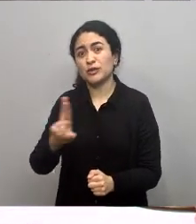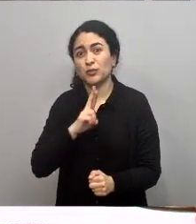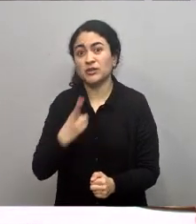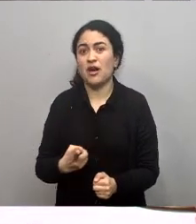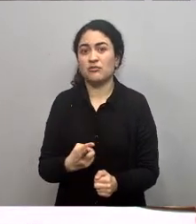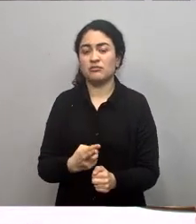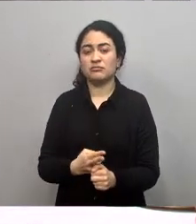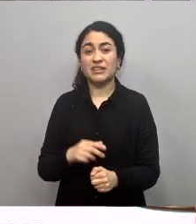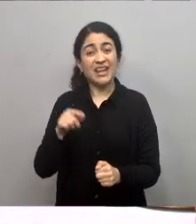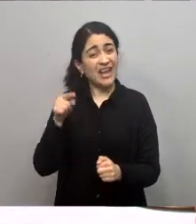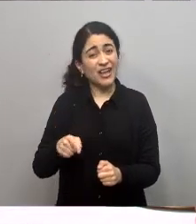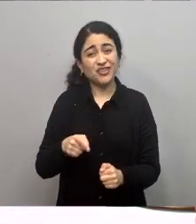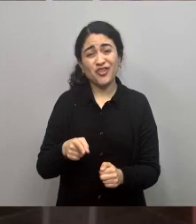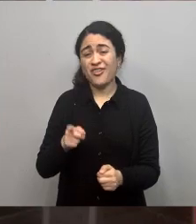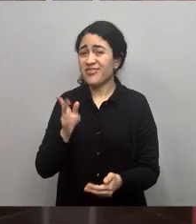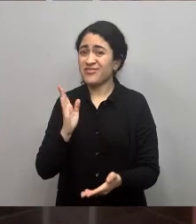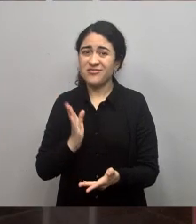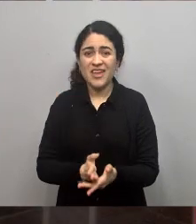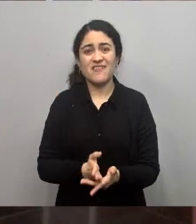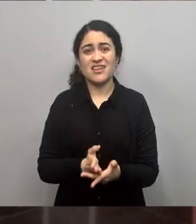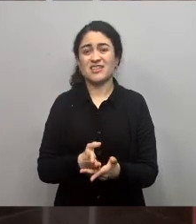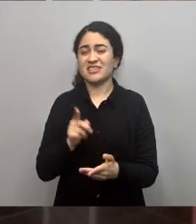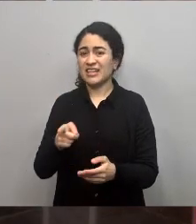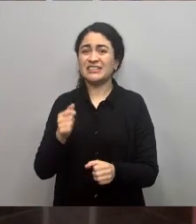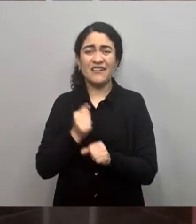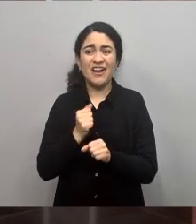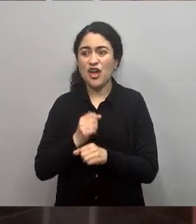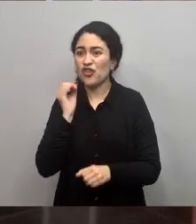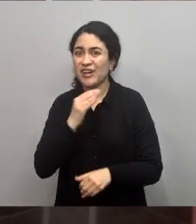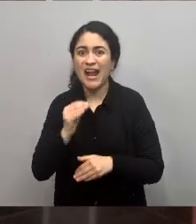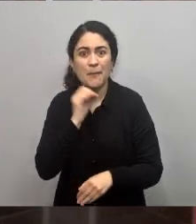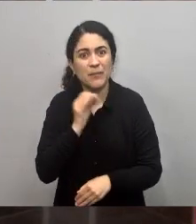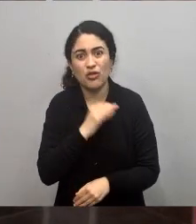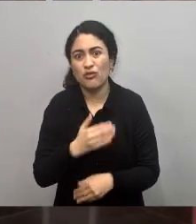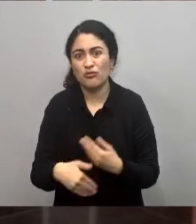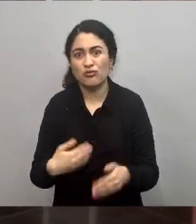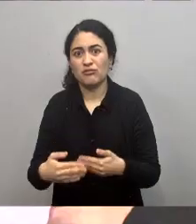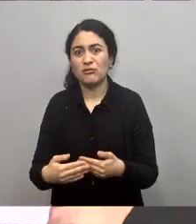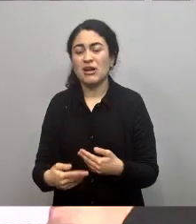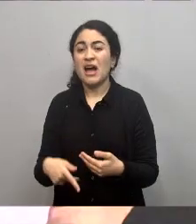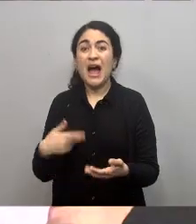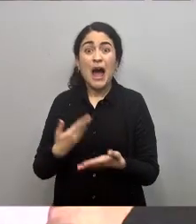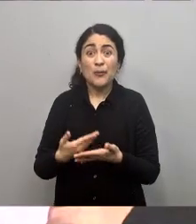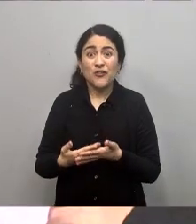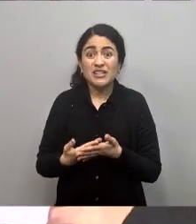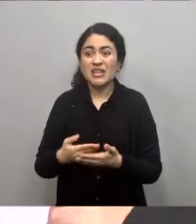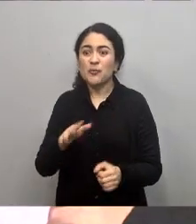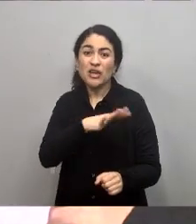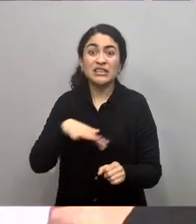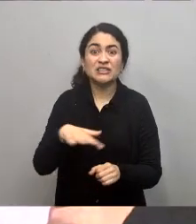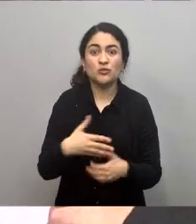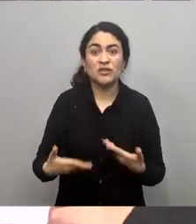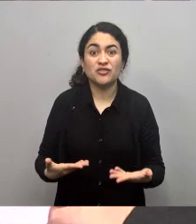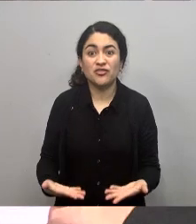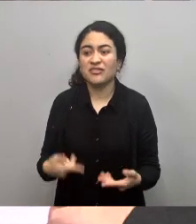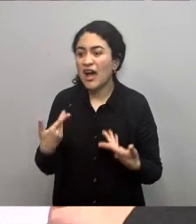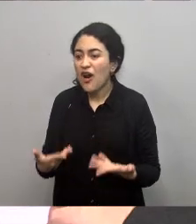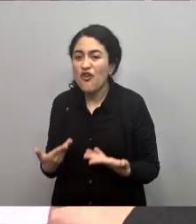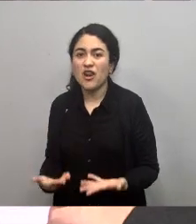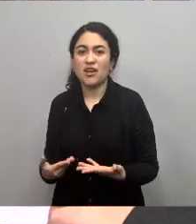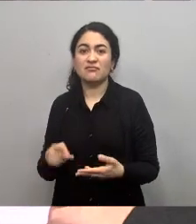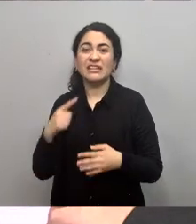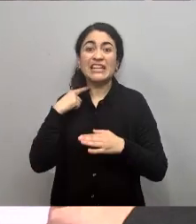tiene que ser trabajado de manera muy rápida. Perfecto. Aquí aprovechemos la coyuntura de lo que está pasando en